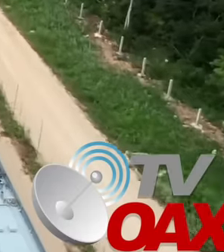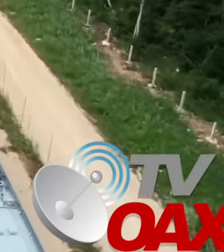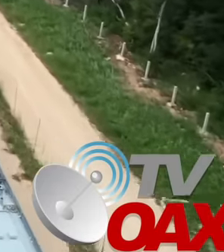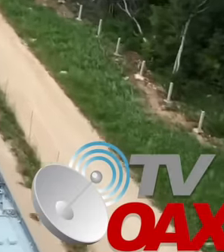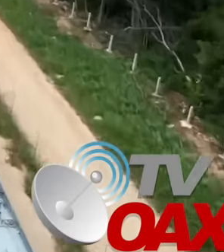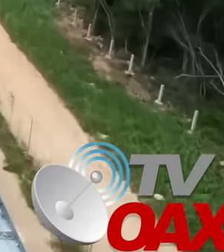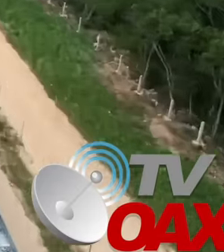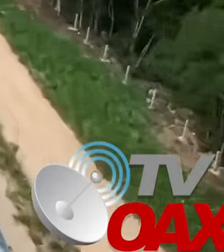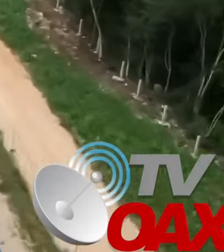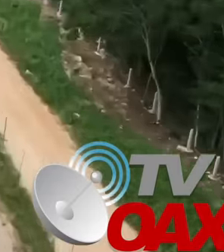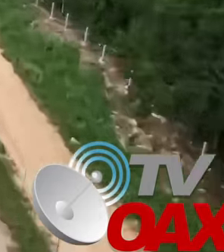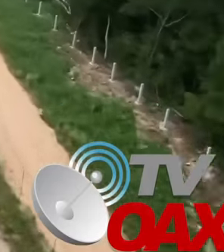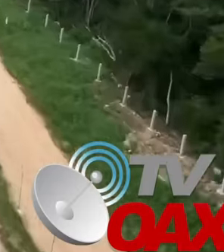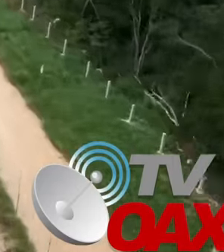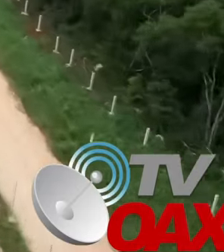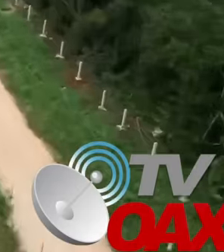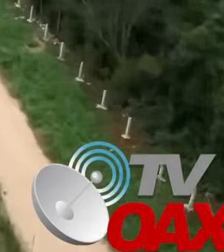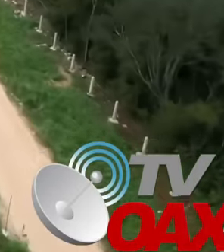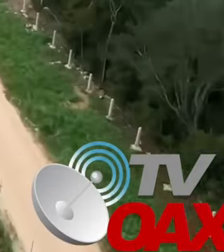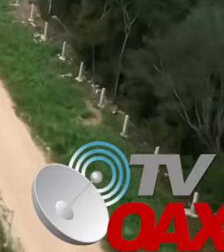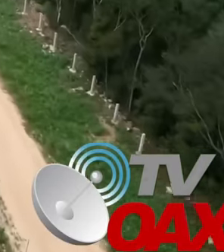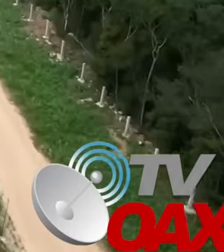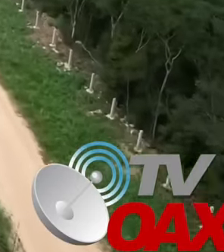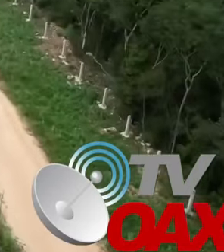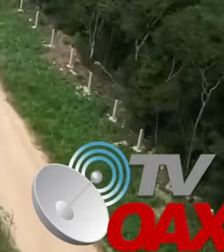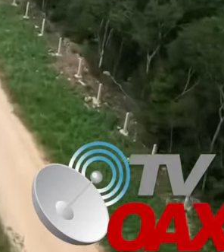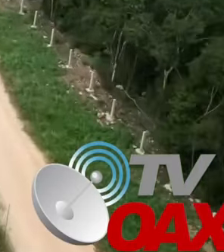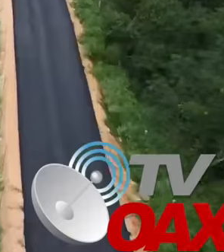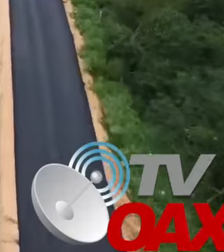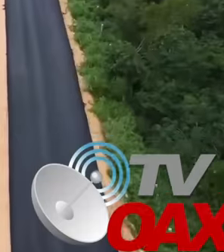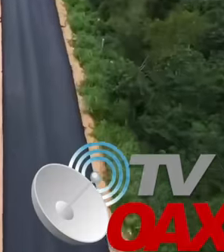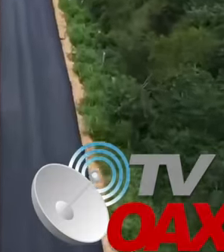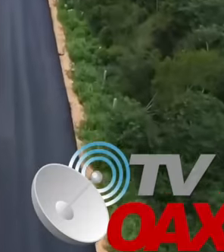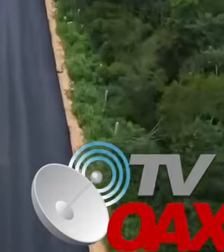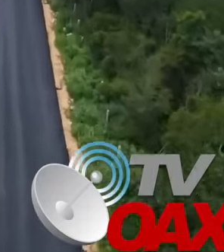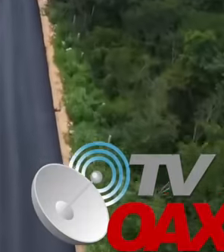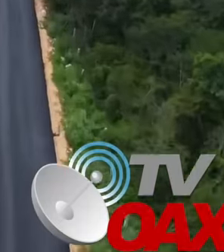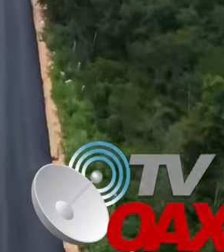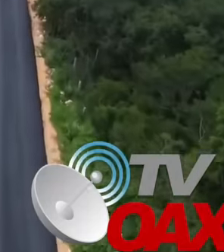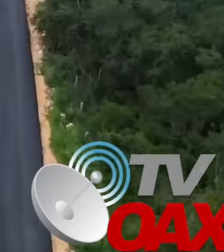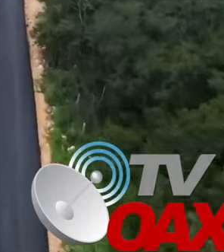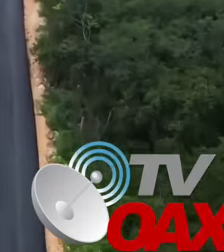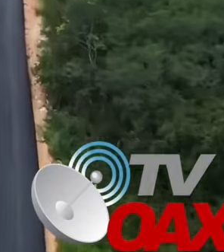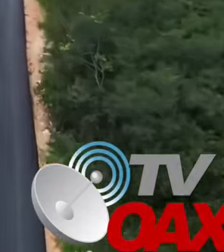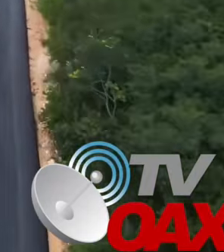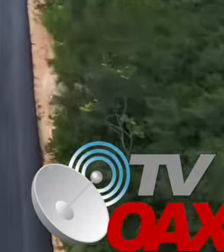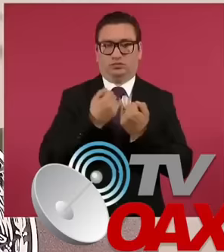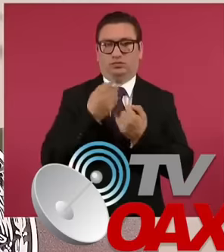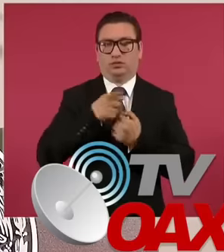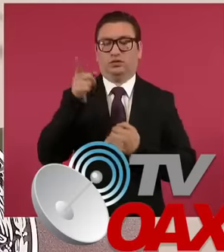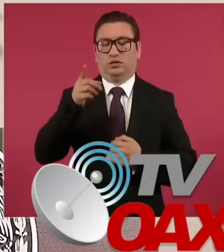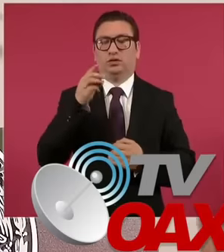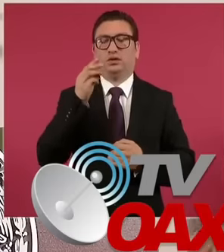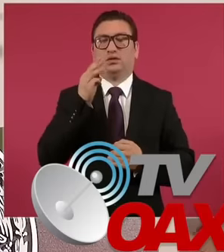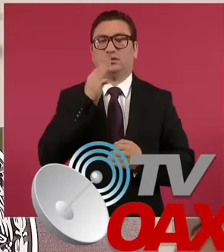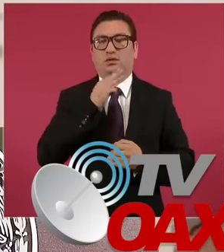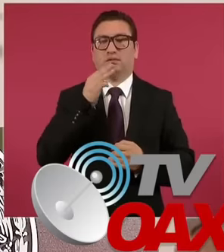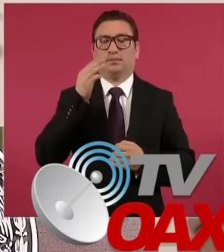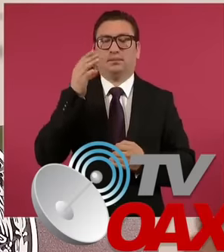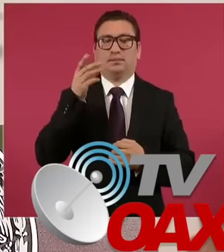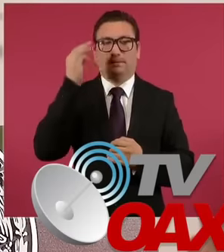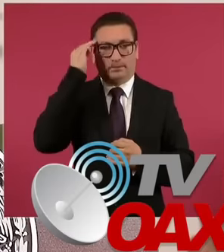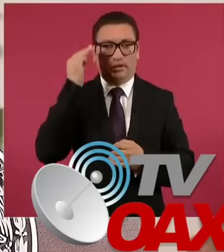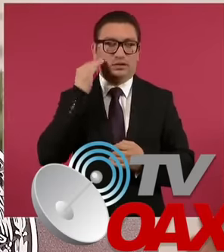Cancún. Vamos a ofrecer boletos también en los aeropuertos de Cancún y en el aeropuerto de Mérida.